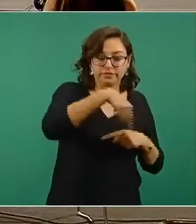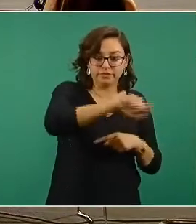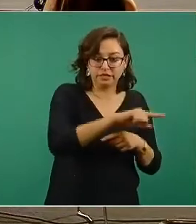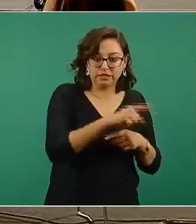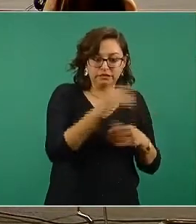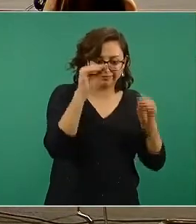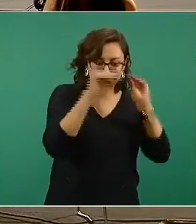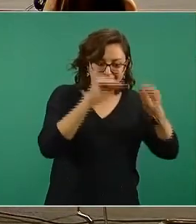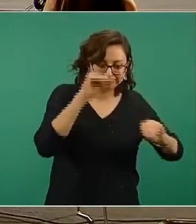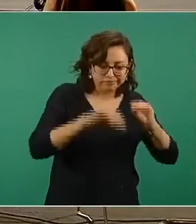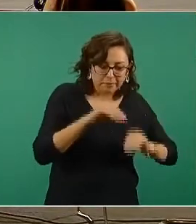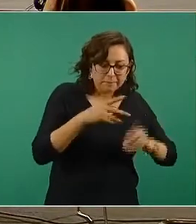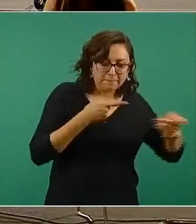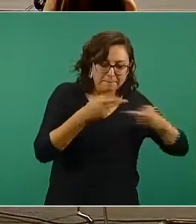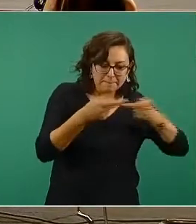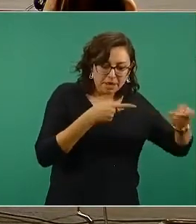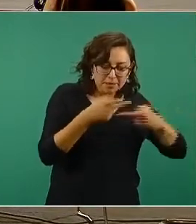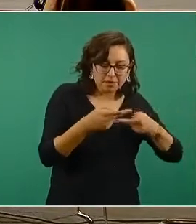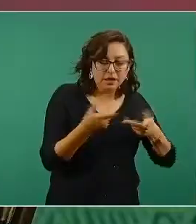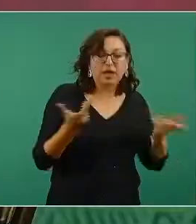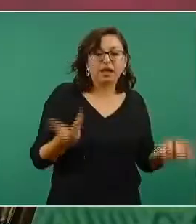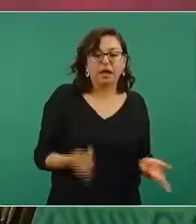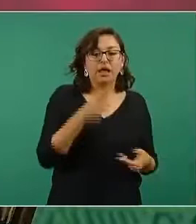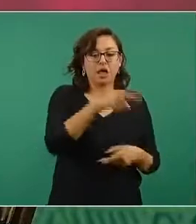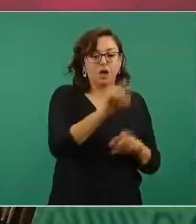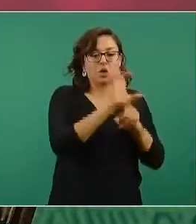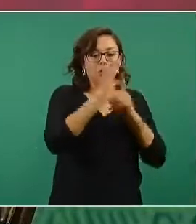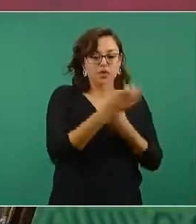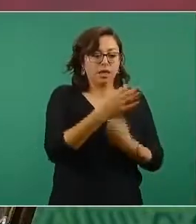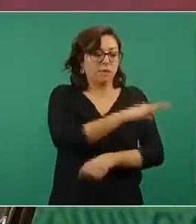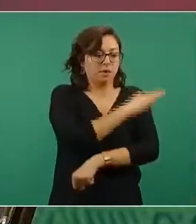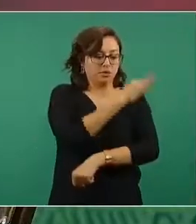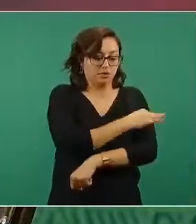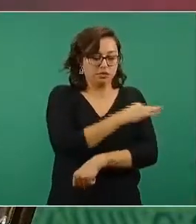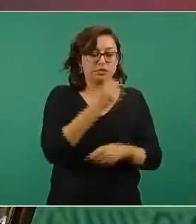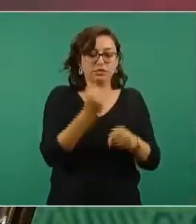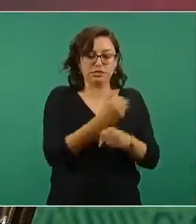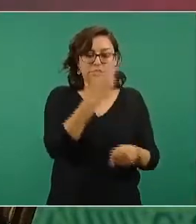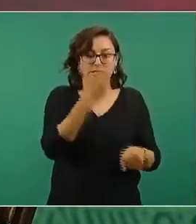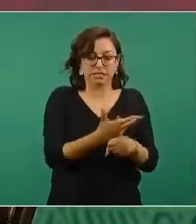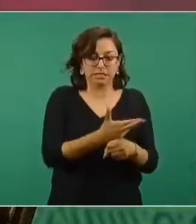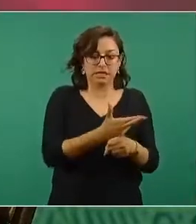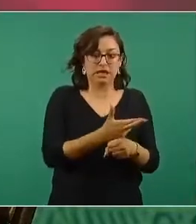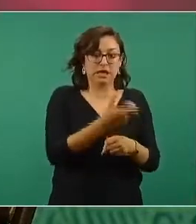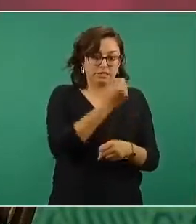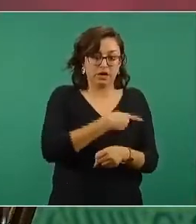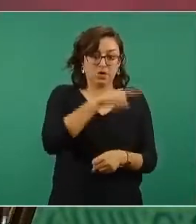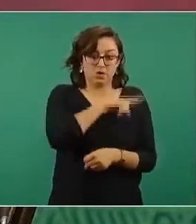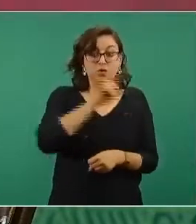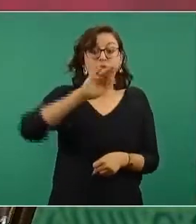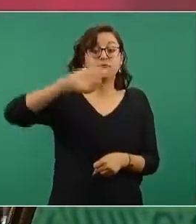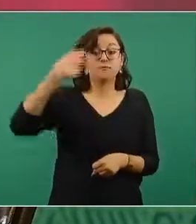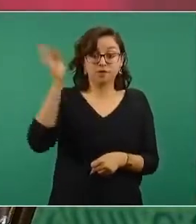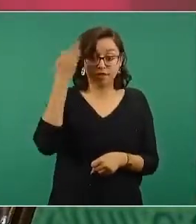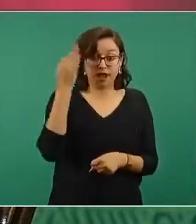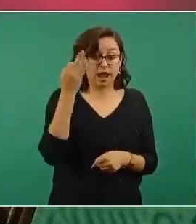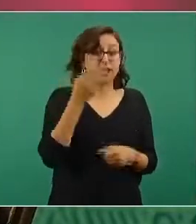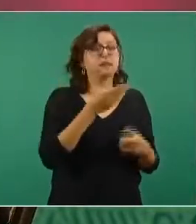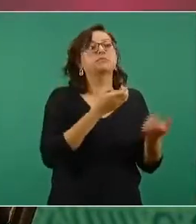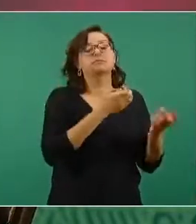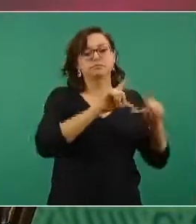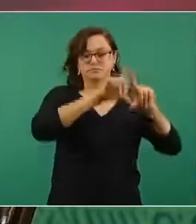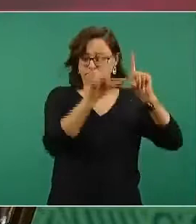con los comités estatales de vacunación, donde además de la Secretaría de Salud, quienes coordinan estos comités estatales, están